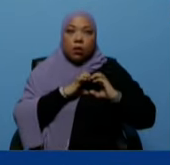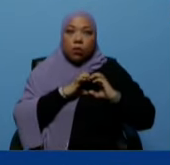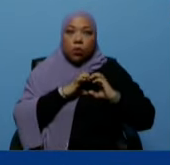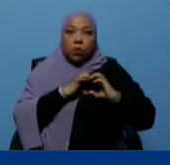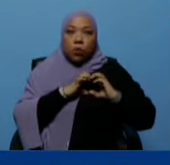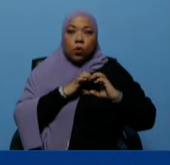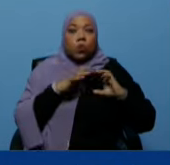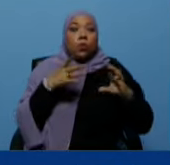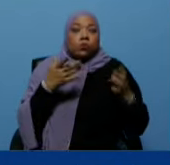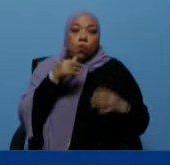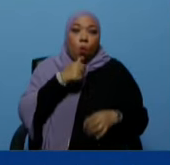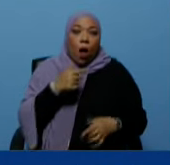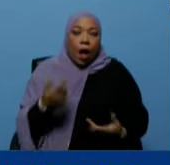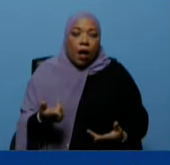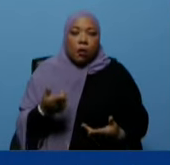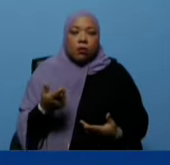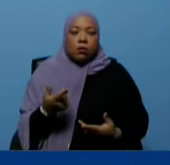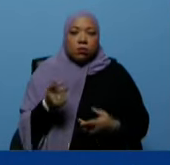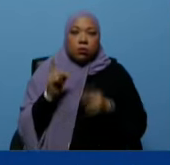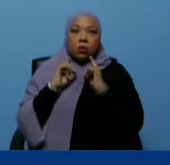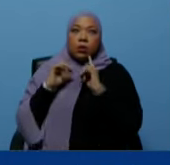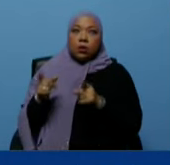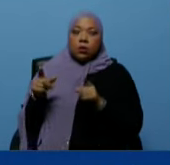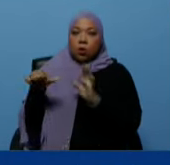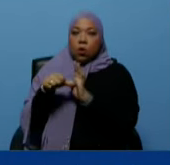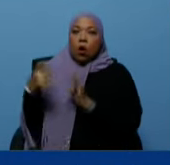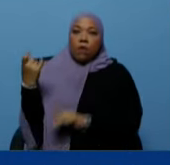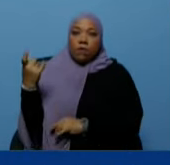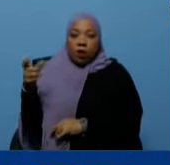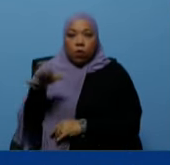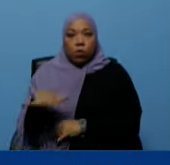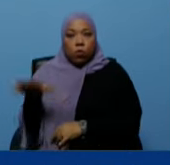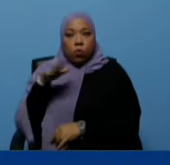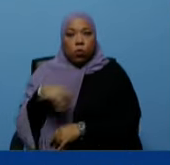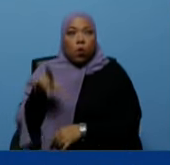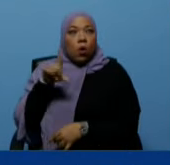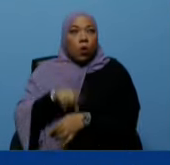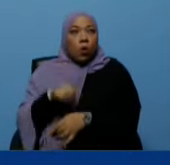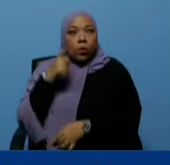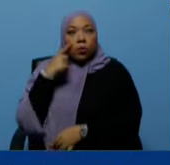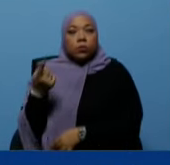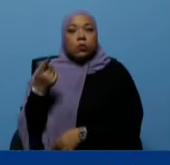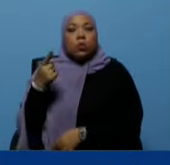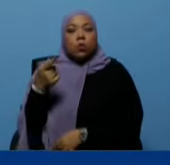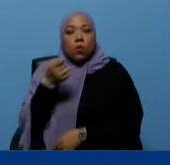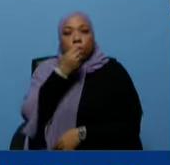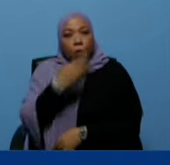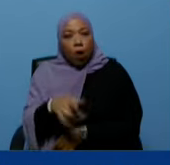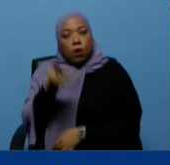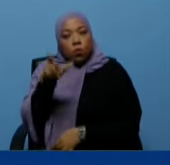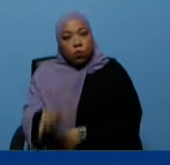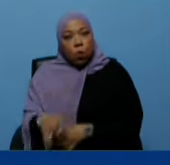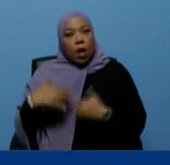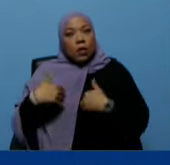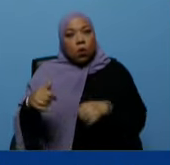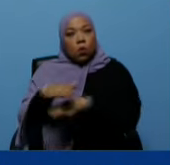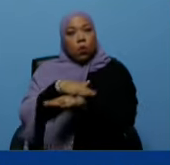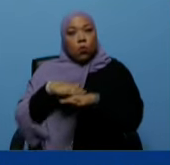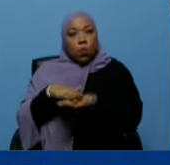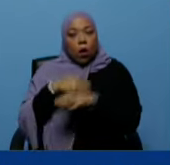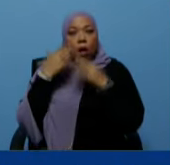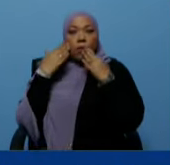O la sala donde no pasamos. Me decía la doctora Magali, por favor, doctora Magali. Porque bueno, pasé por un lado y no la